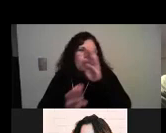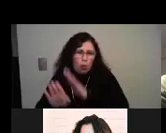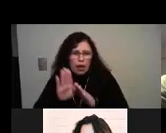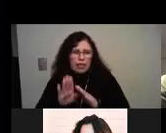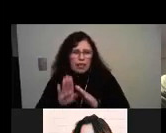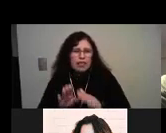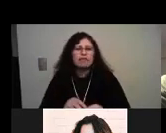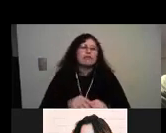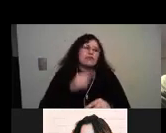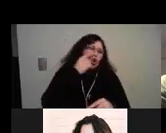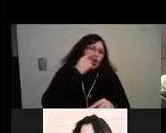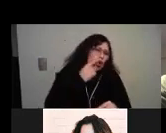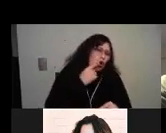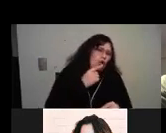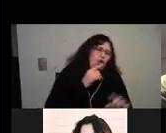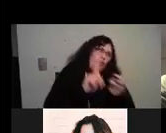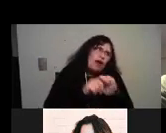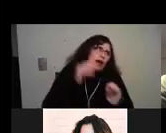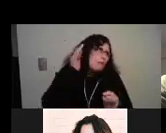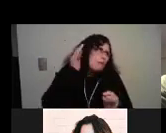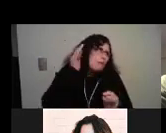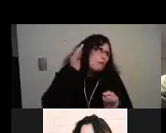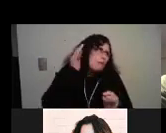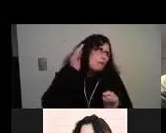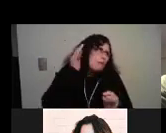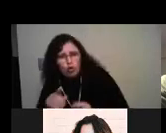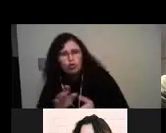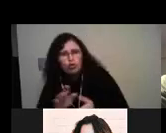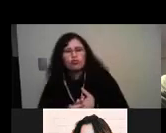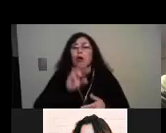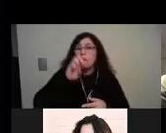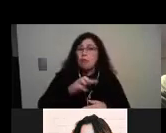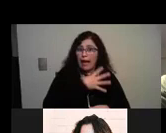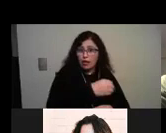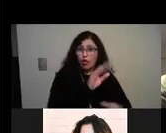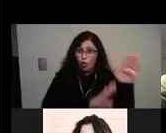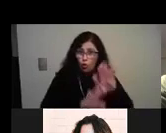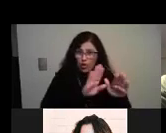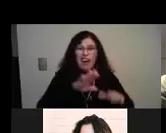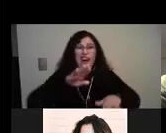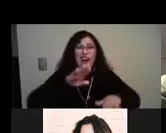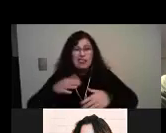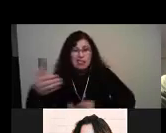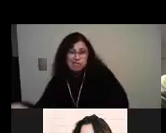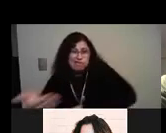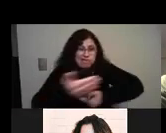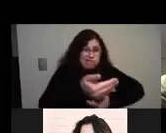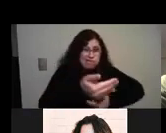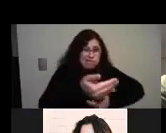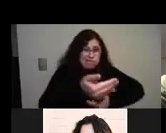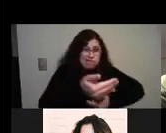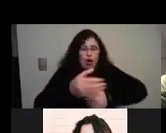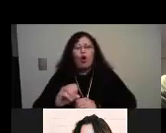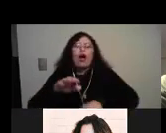hijos que cuidan a los papás, ¿ya? Porque en esta actividad de transferencia, muchas veces si las fuerzas se hacen mal, ¿ya? Van